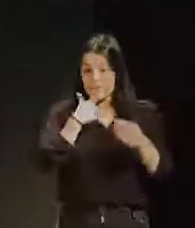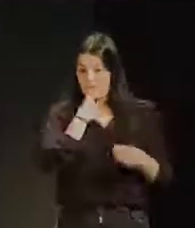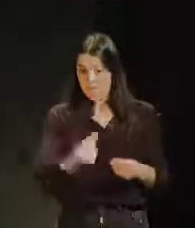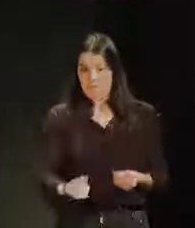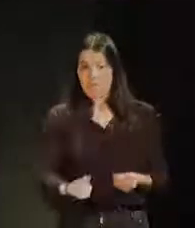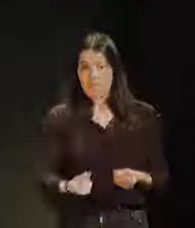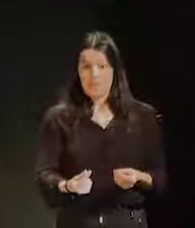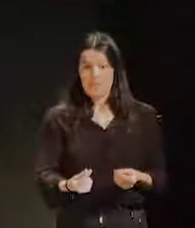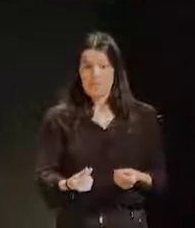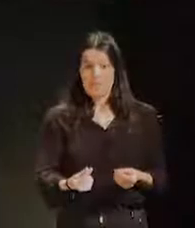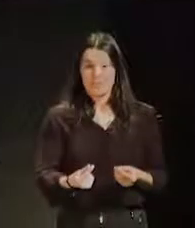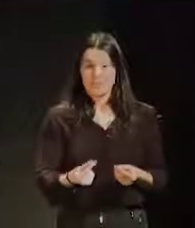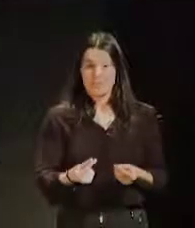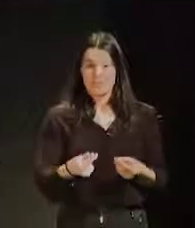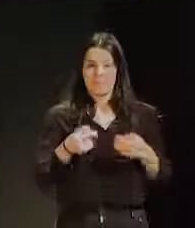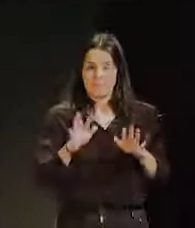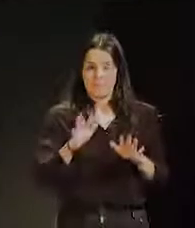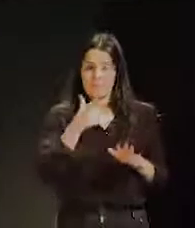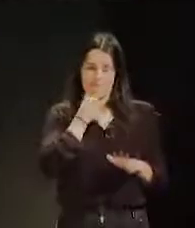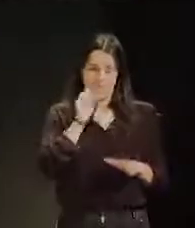no, romper caída, no.